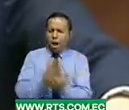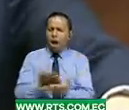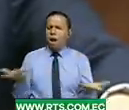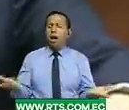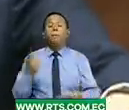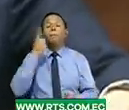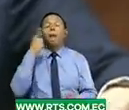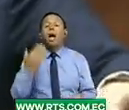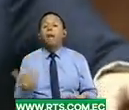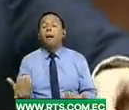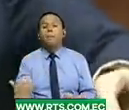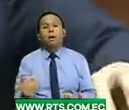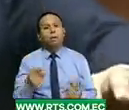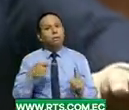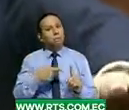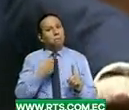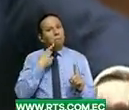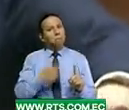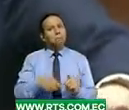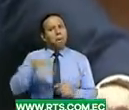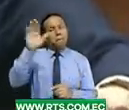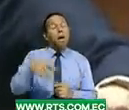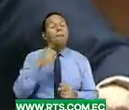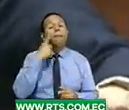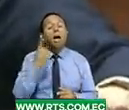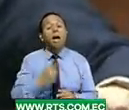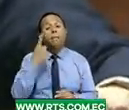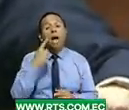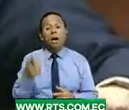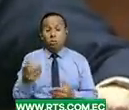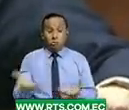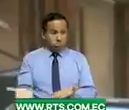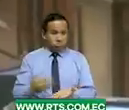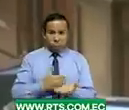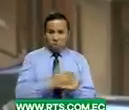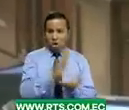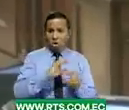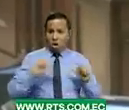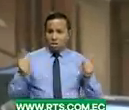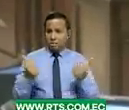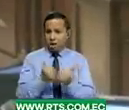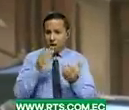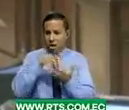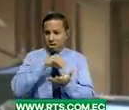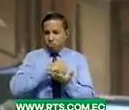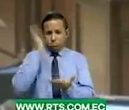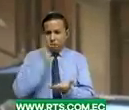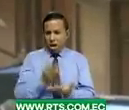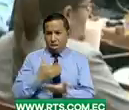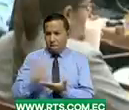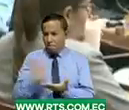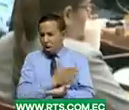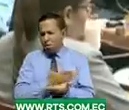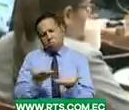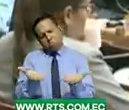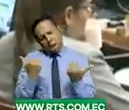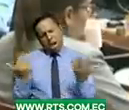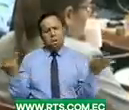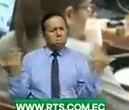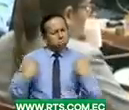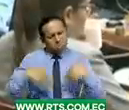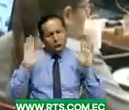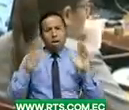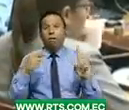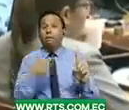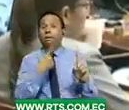a que el presidente de la República, Guillermo Lasso, aplique la muerte cruzada. Así empezó el debate en el Pleno de la Asamblea Nacional por parte